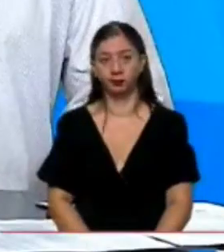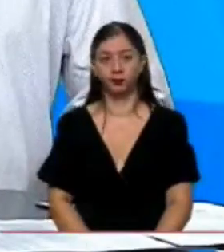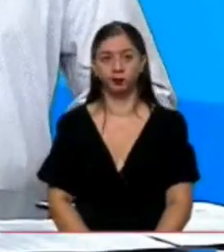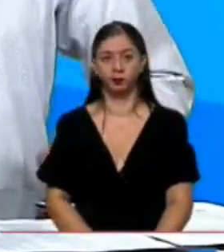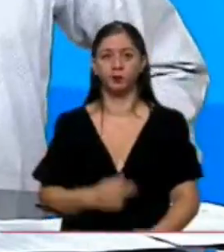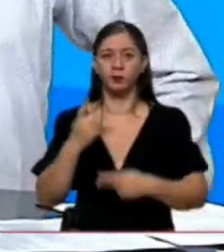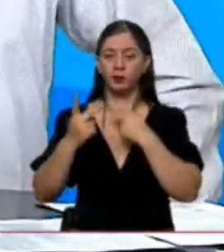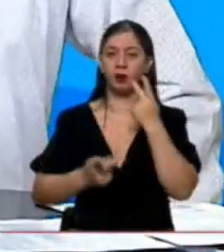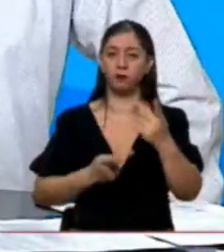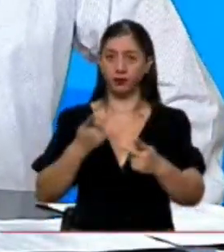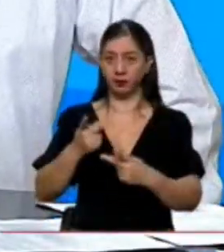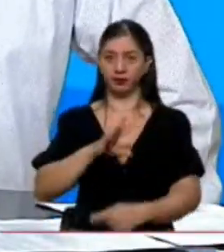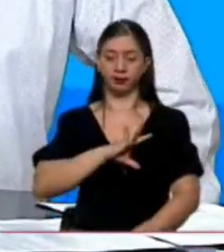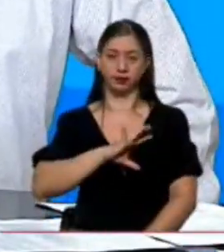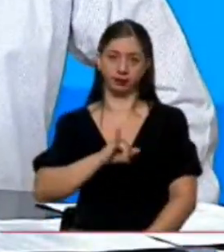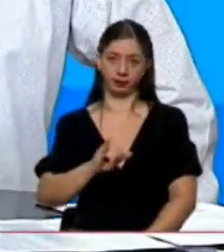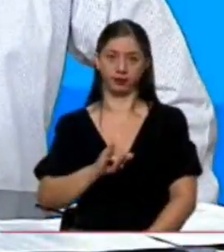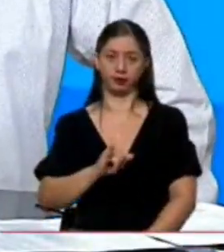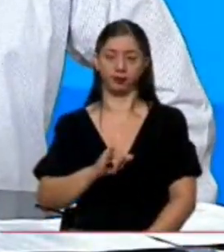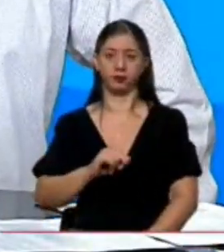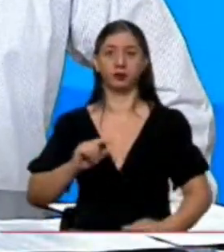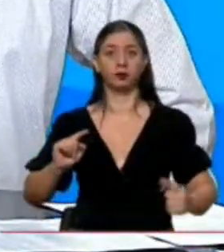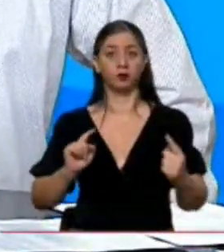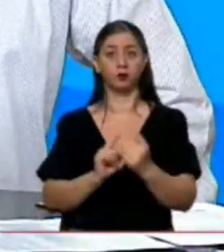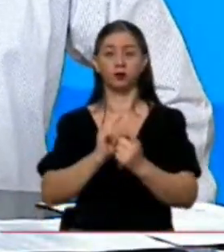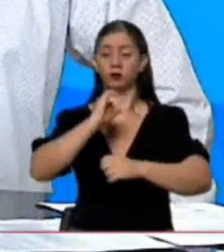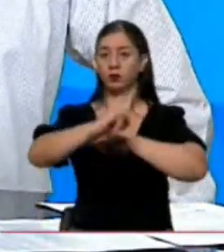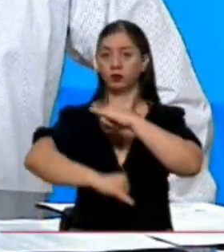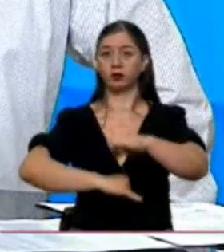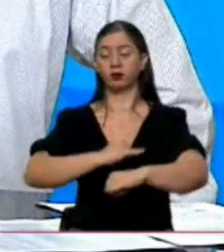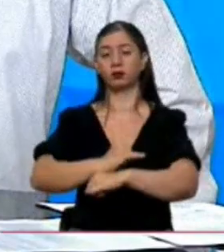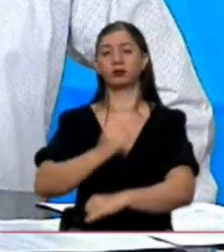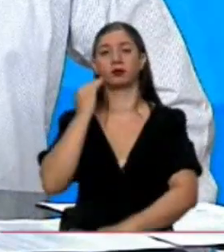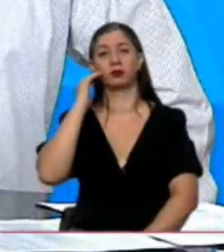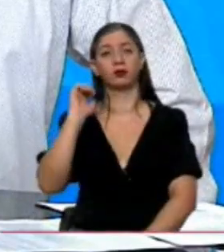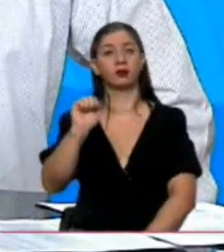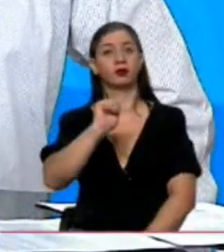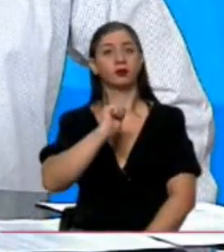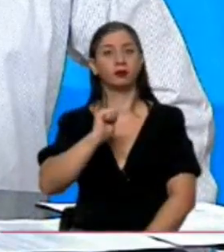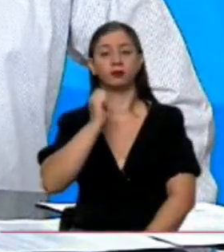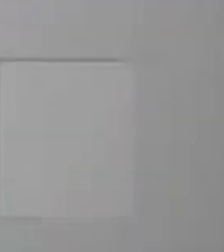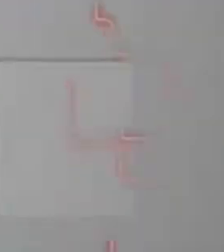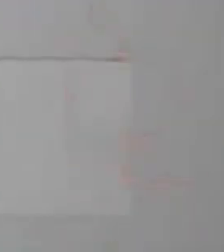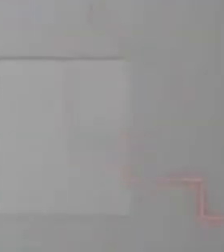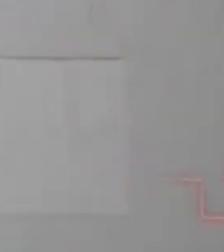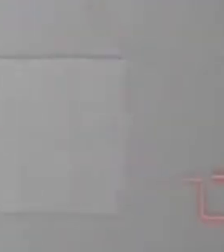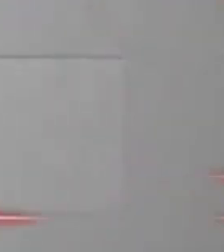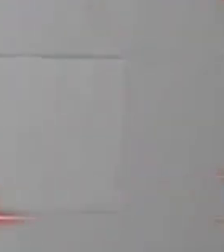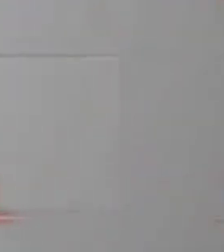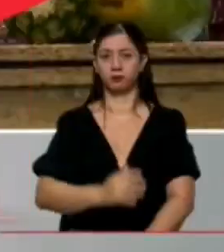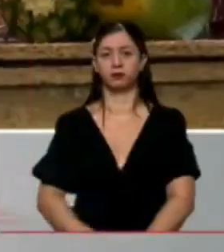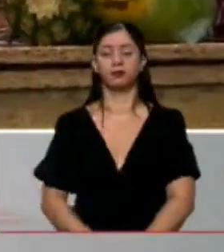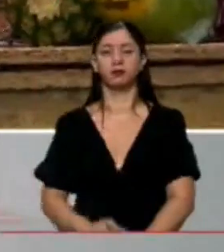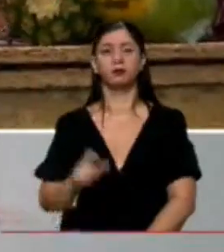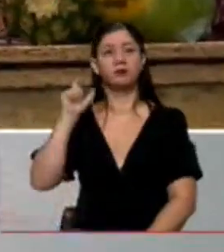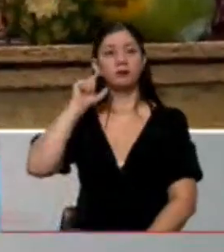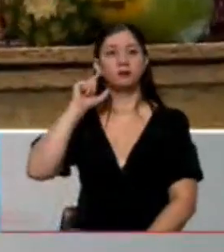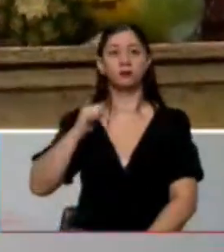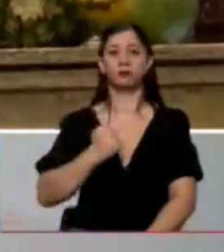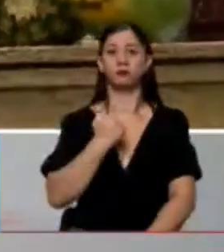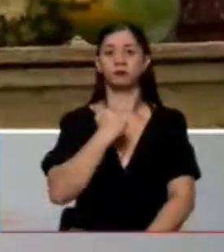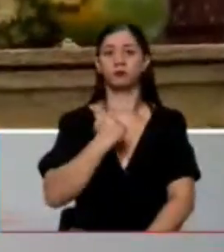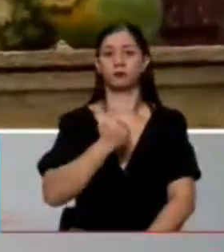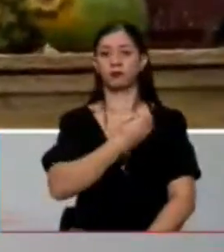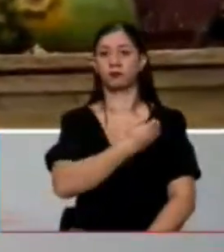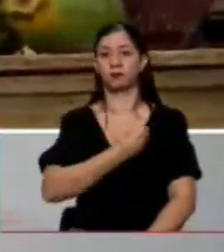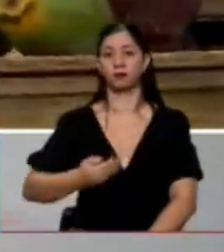En su visita a Cali durante el Encuentro Internacional de Mujeres Afrodescendientes, la vicepresidenta Francia Márquez anunció